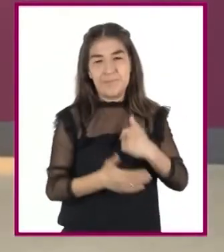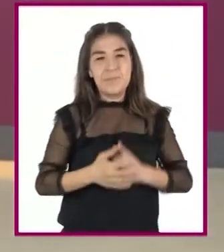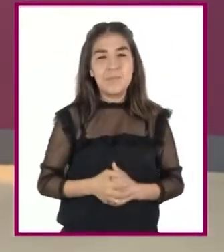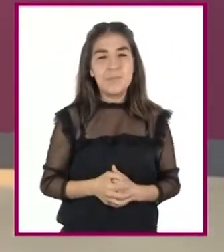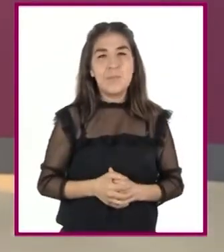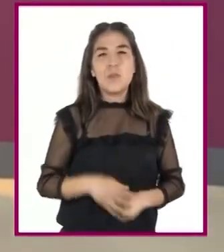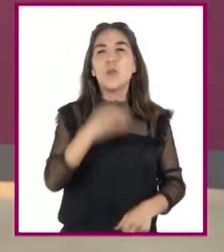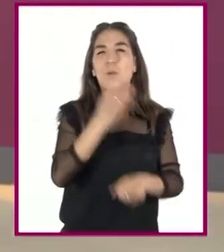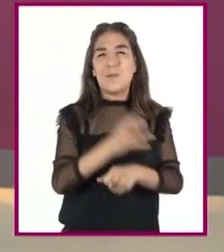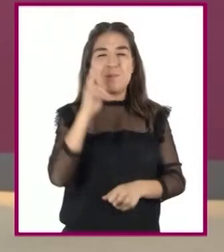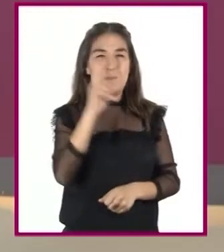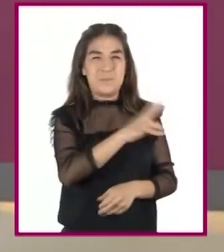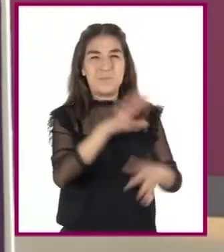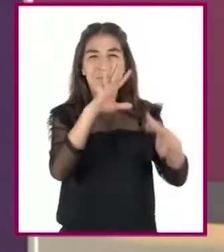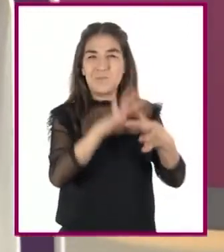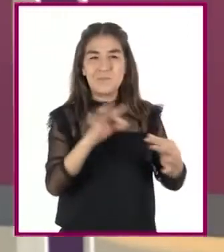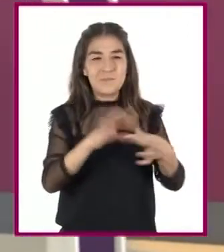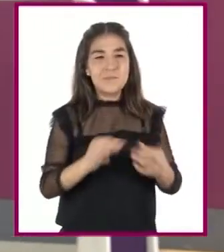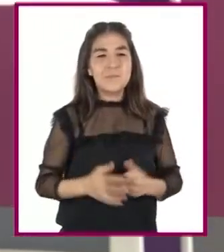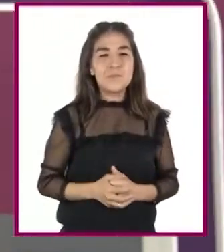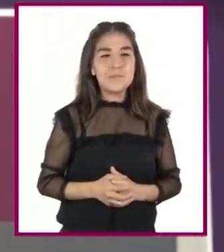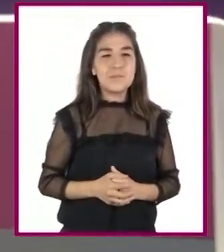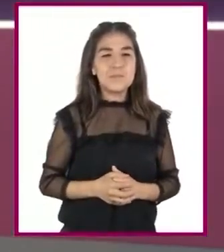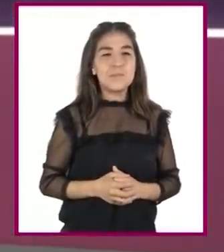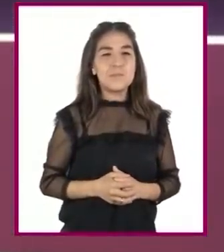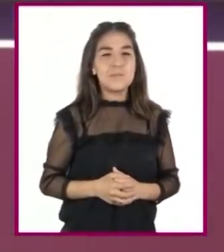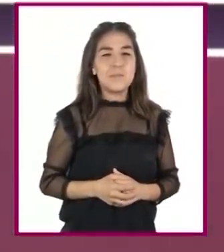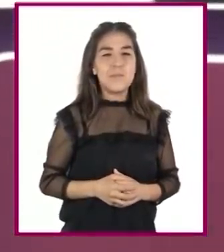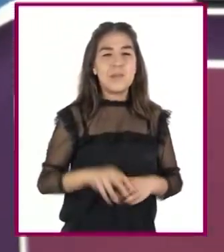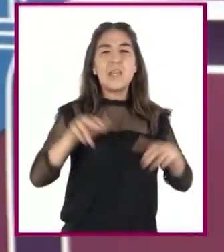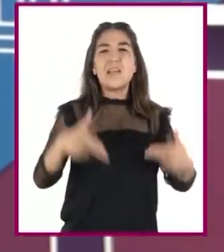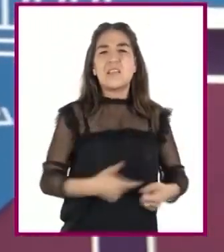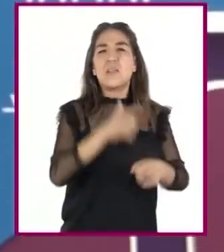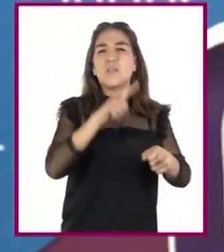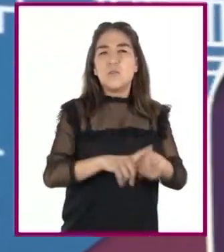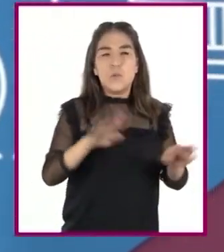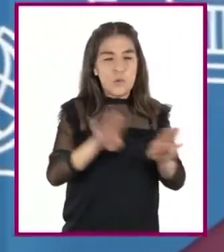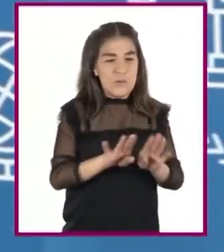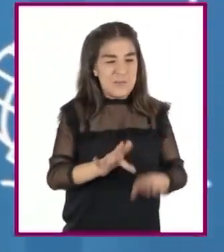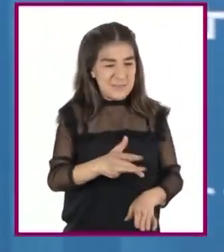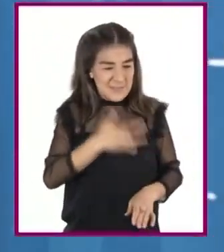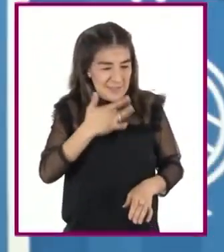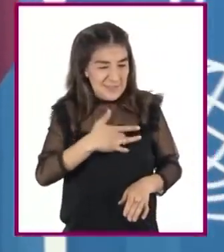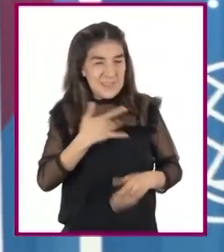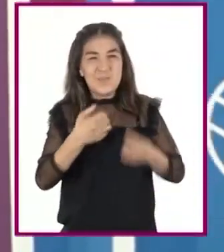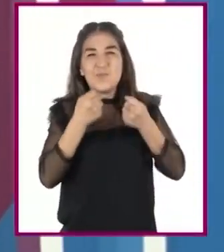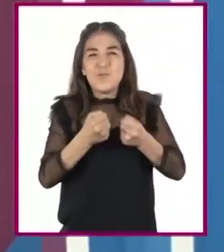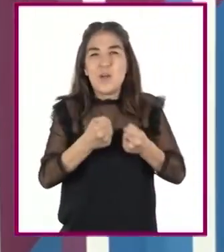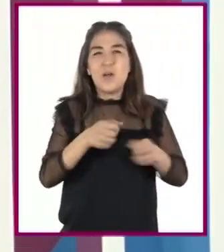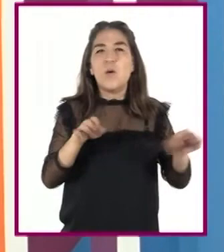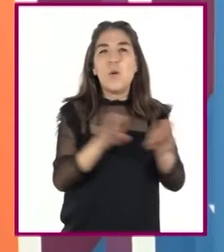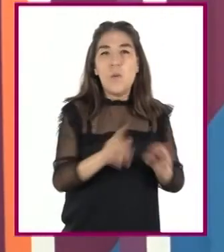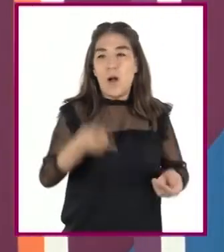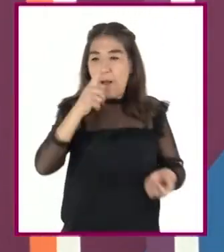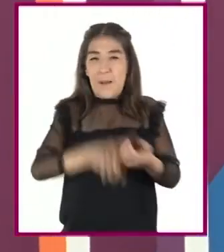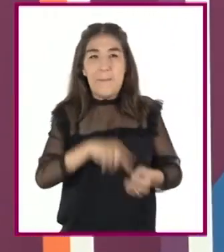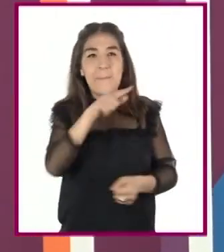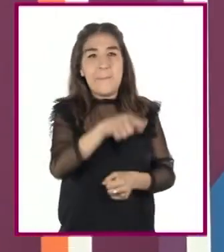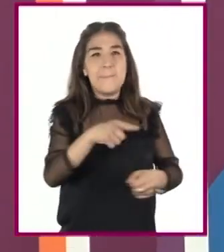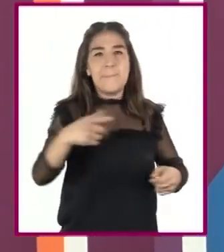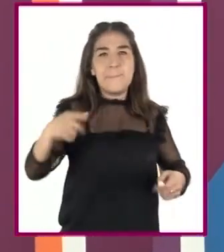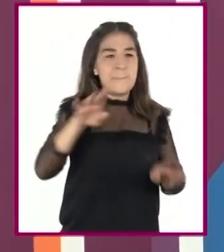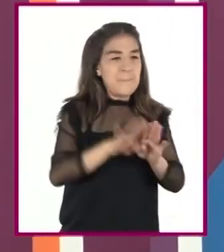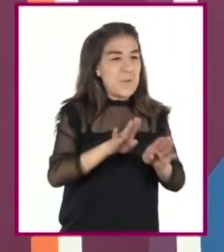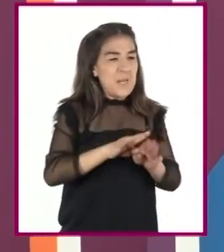Como pudieron darse cuenta, el nacionalismo era un sentimiento extendido que no era interrumpido por intereses